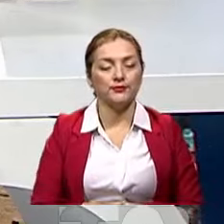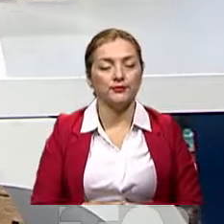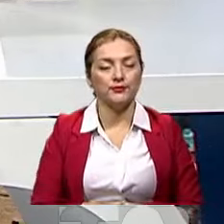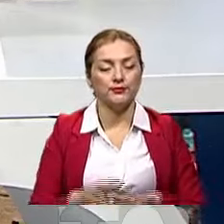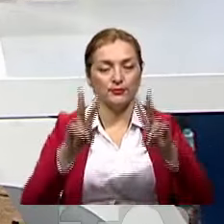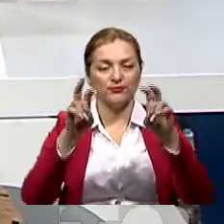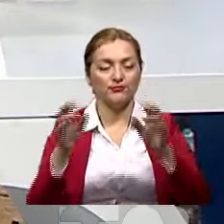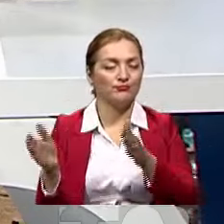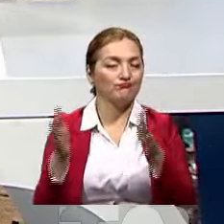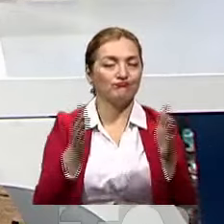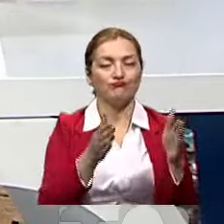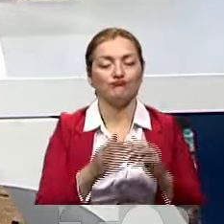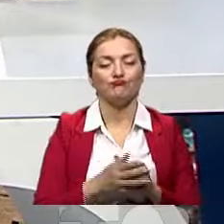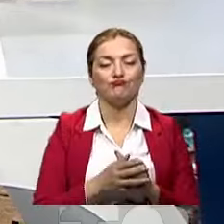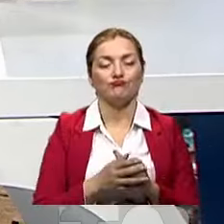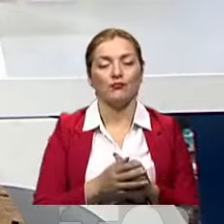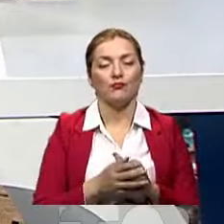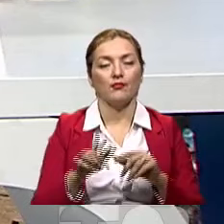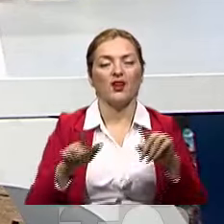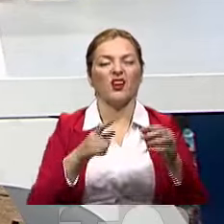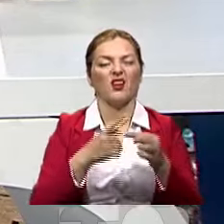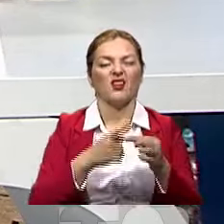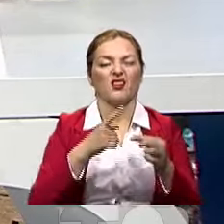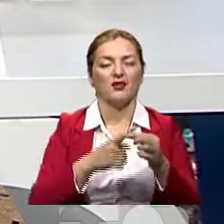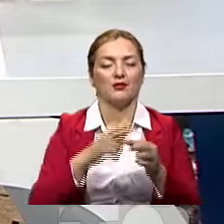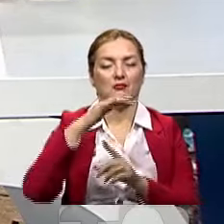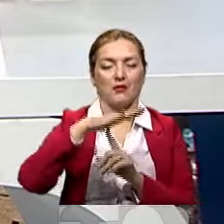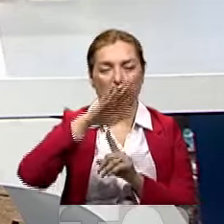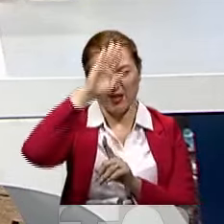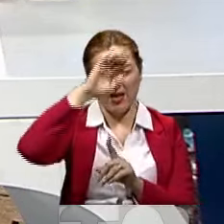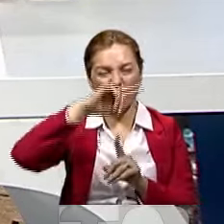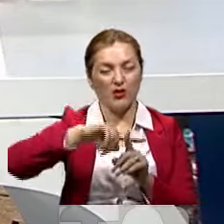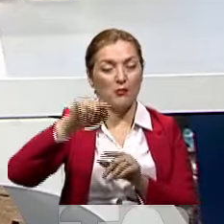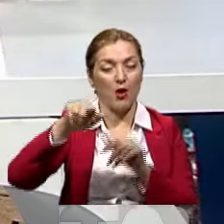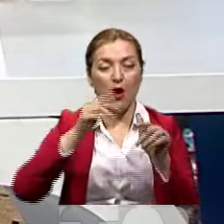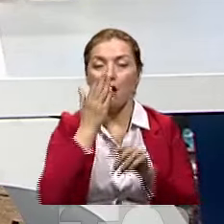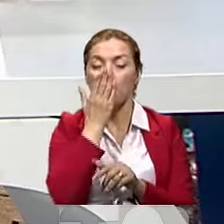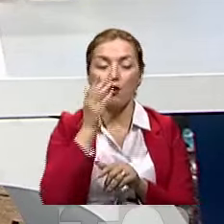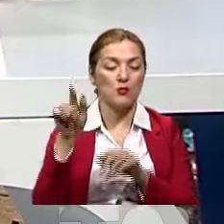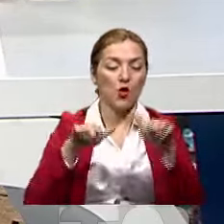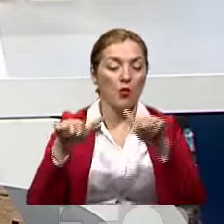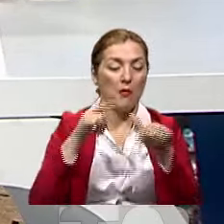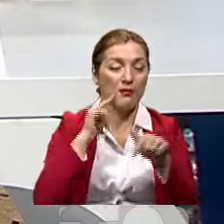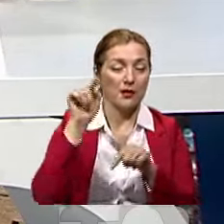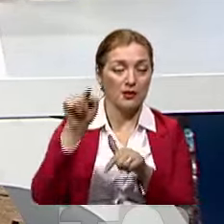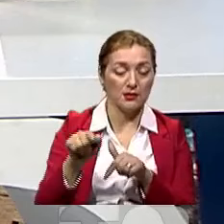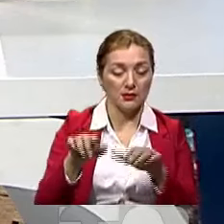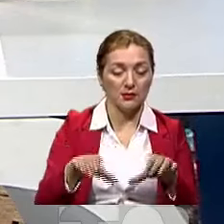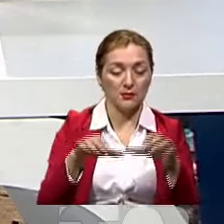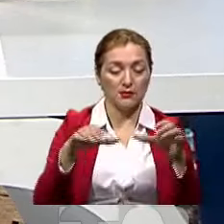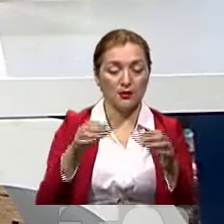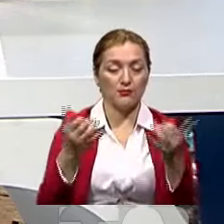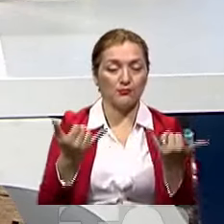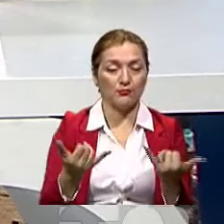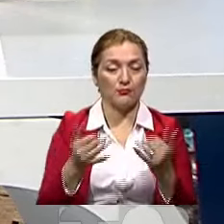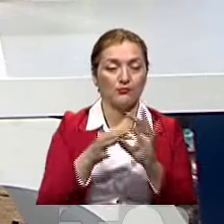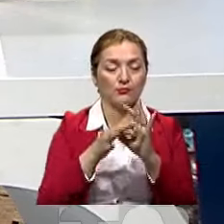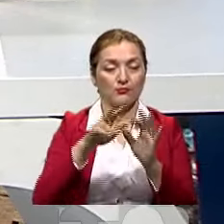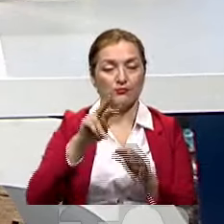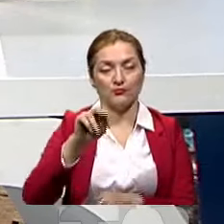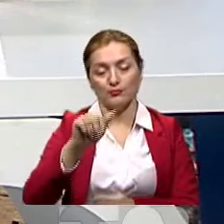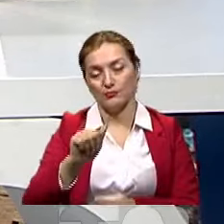para ustedes. Y es que el Jardín Botánico de Quito, ubicado en el Parque La Carolina, organiza actividades para este verano. Y justamente nuestra compañera